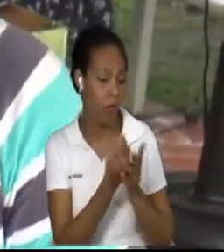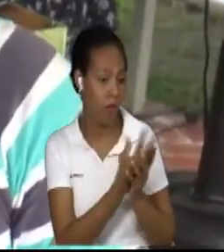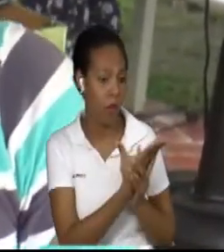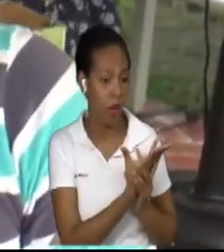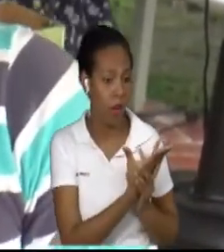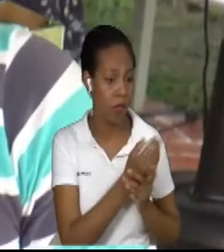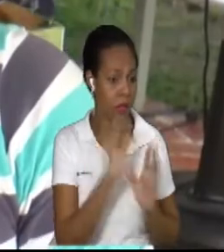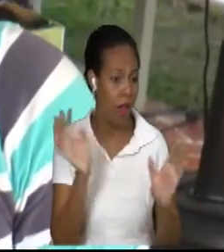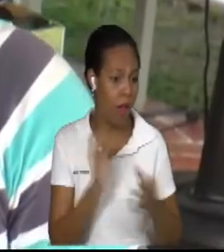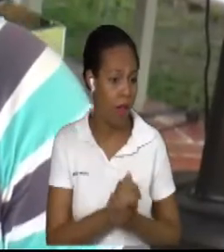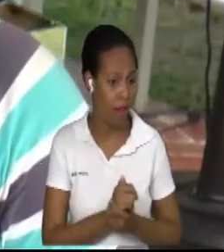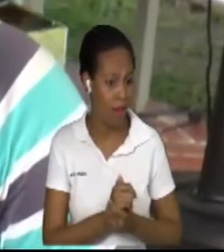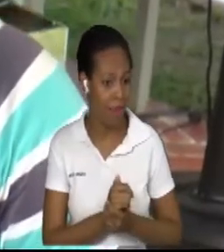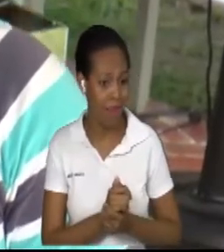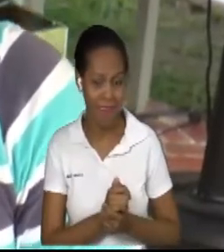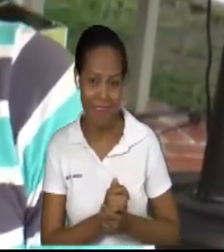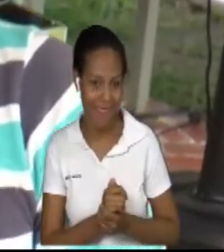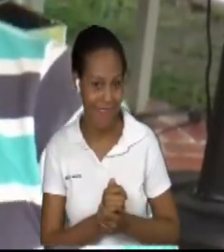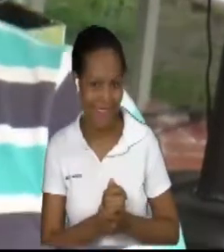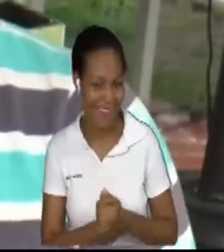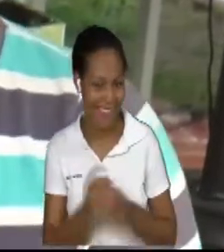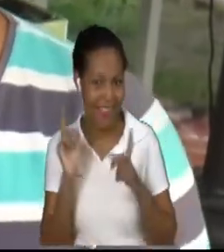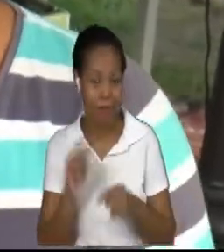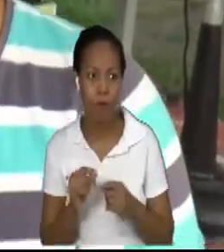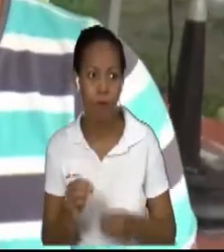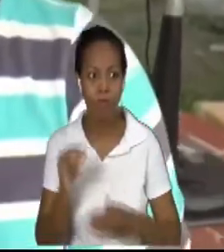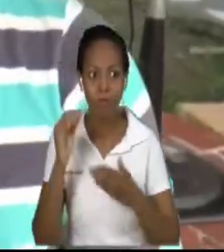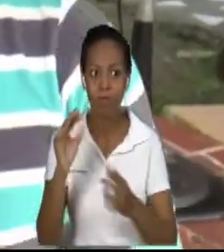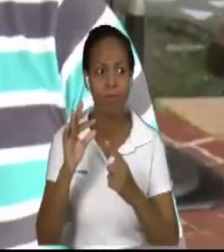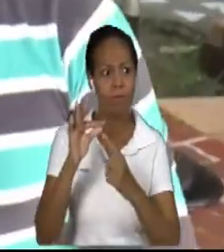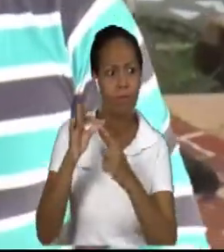dedicamos a llevarles a ustedes lo mejor,